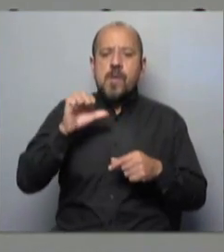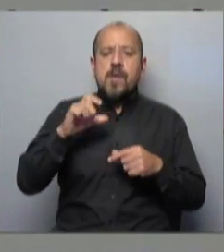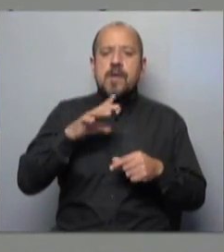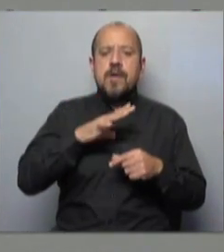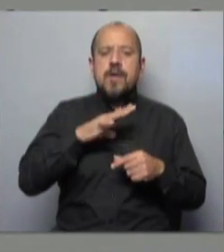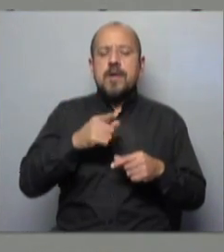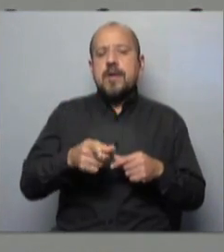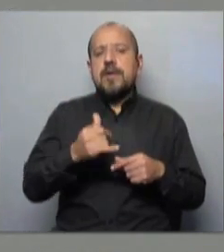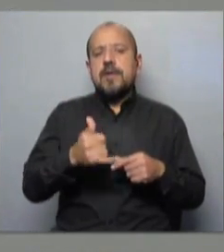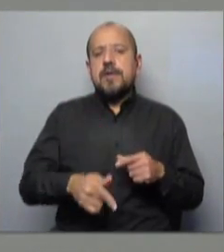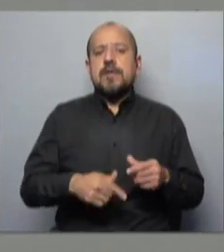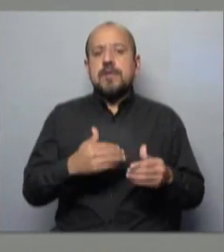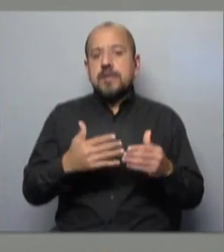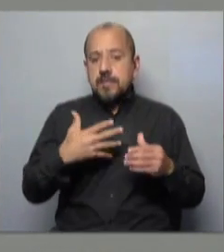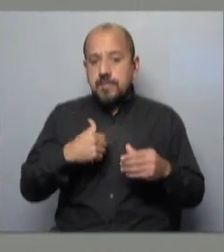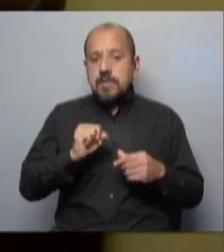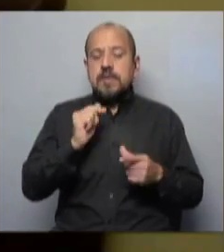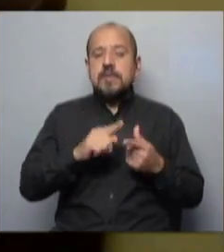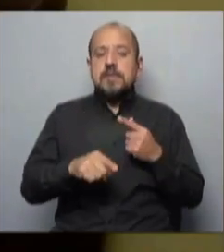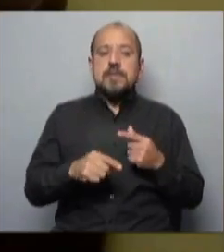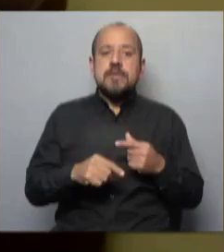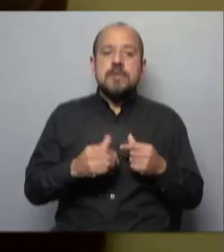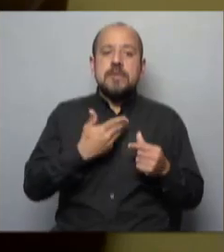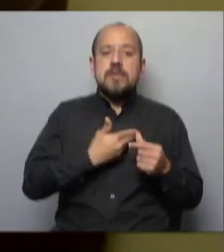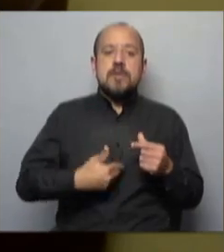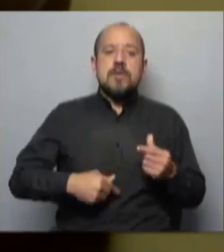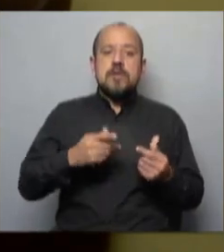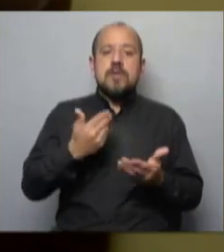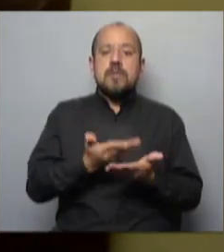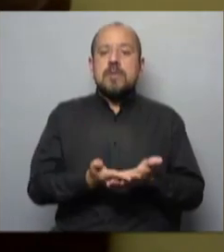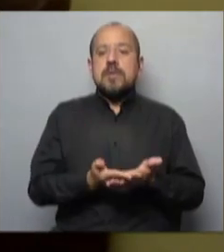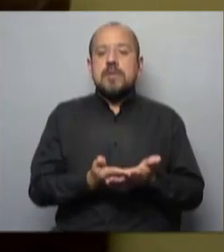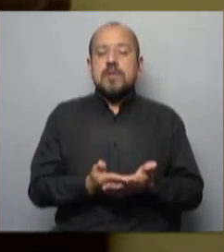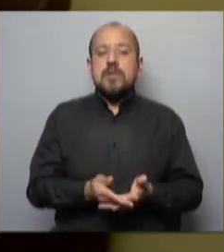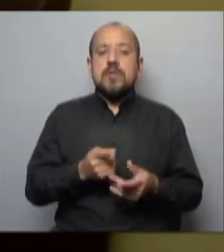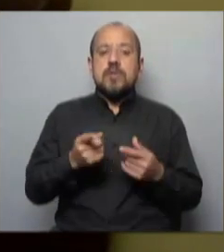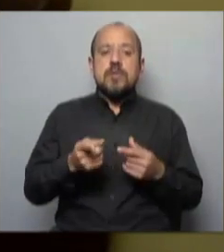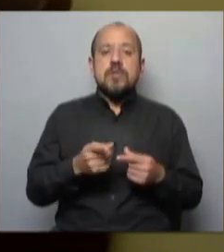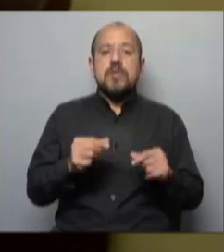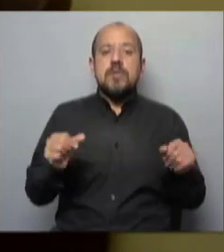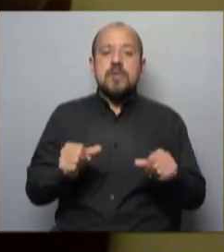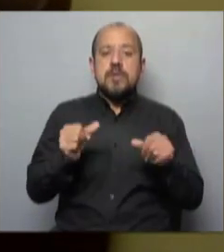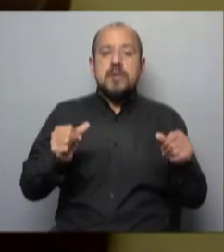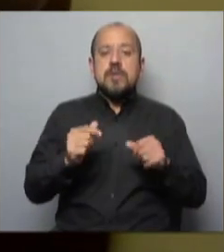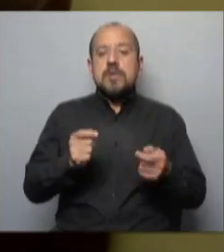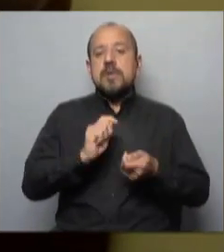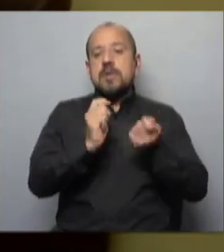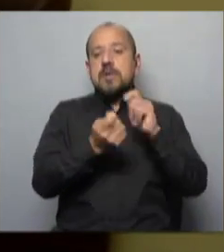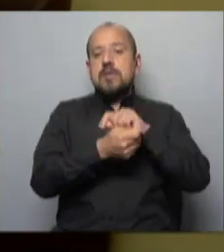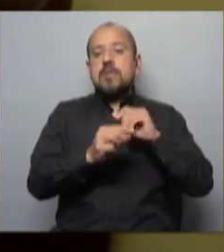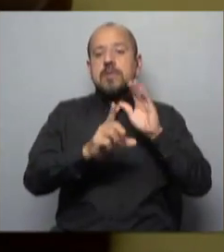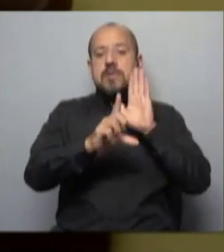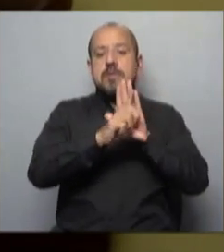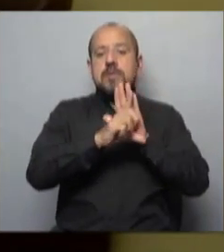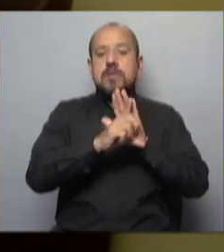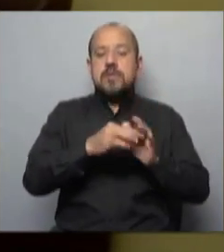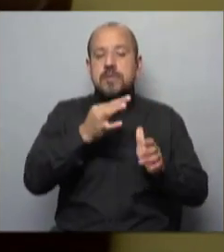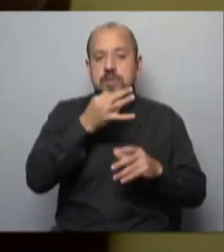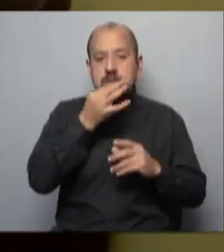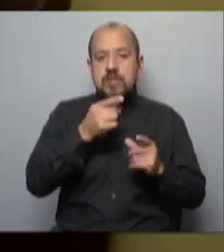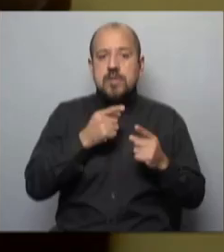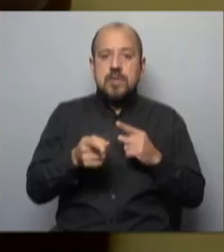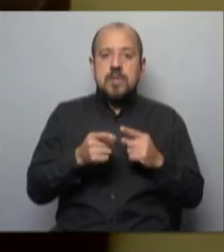más capacidad de acumular más medios el gobierno planteó cuando asumió que iba a hacer cambios a la ley de medios y lo dijo públicamente